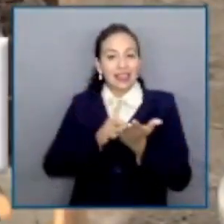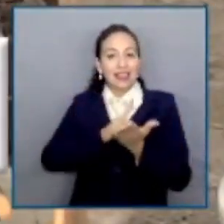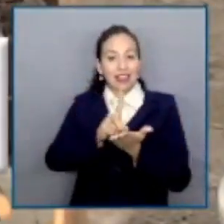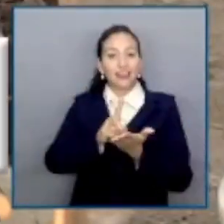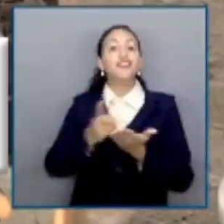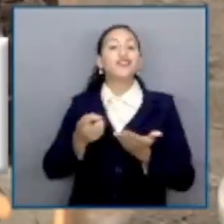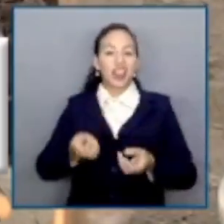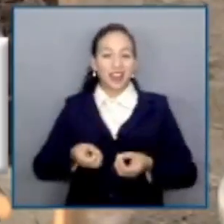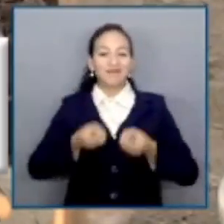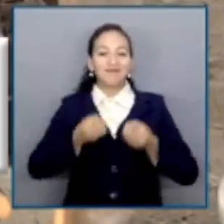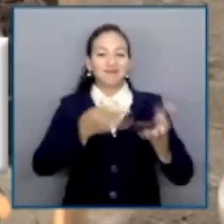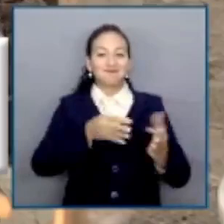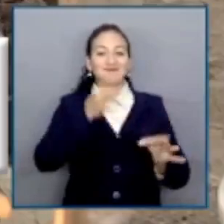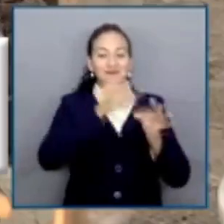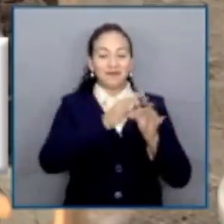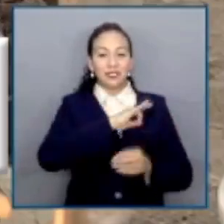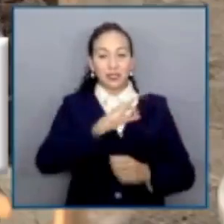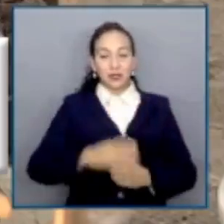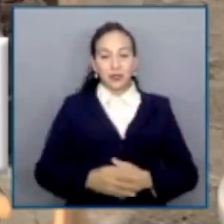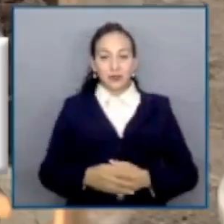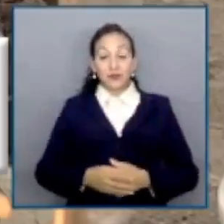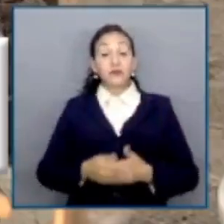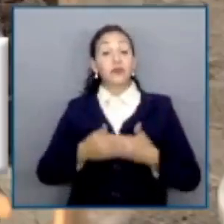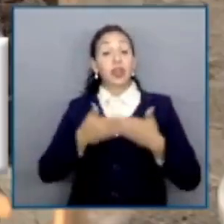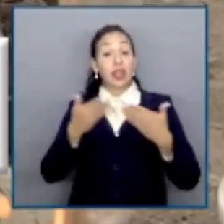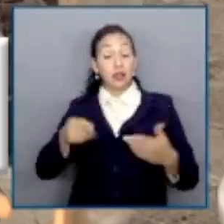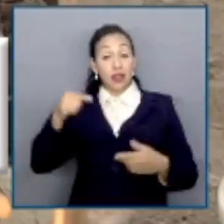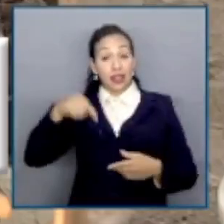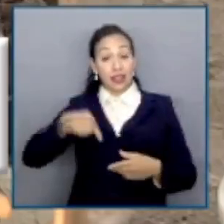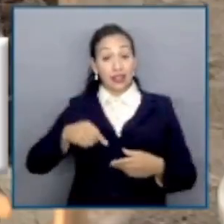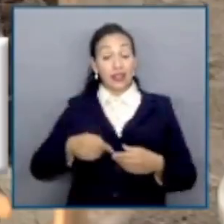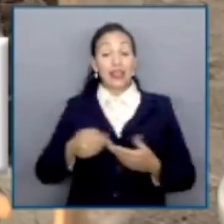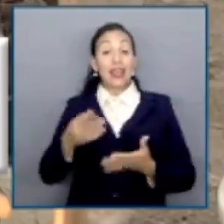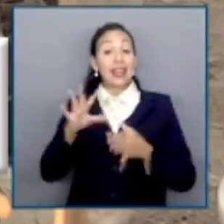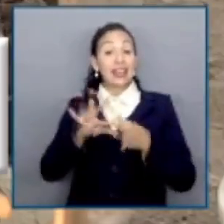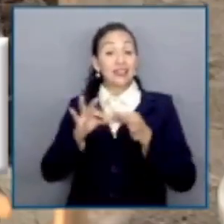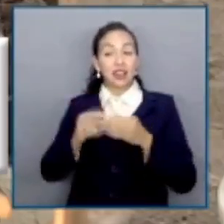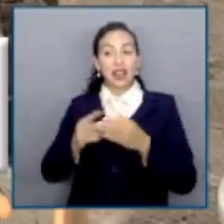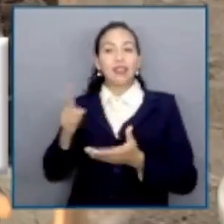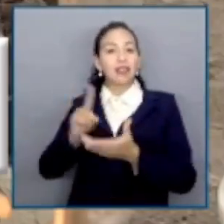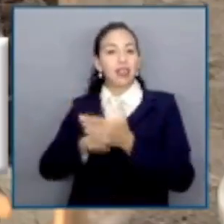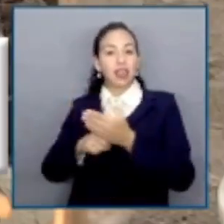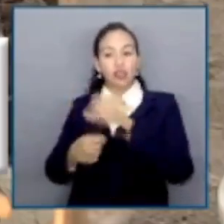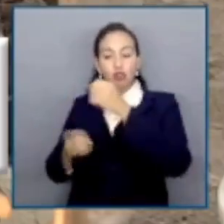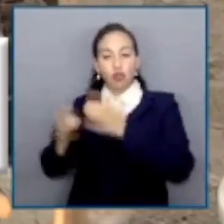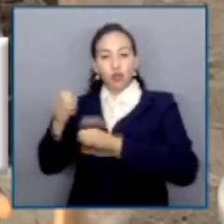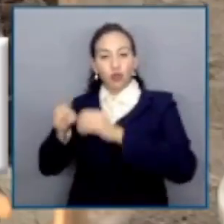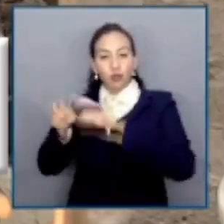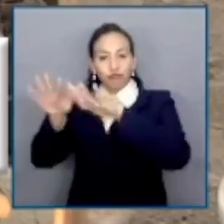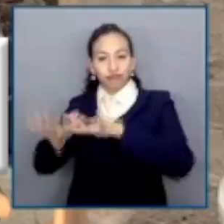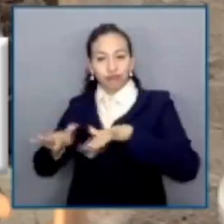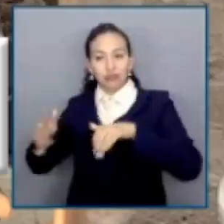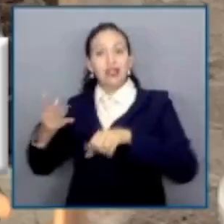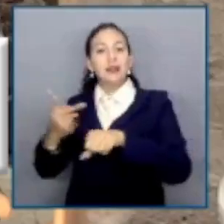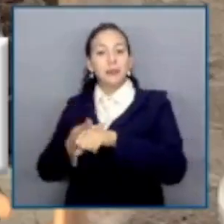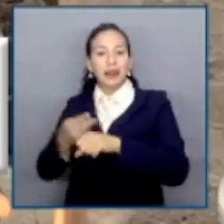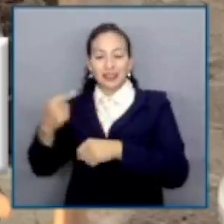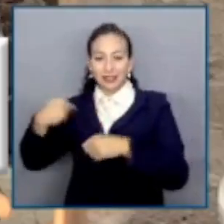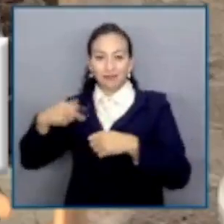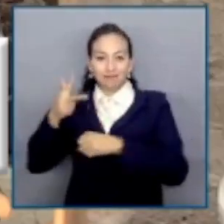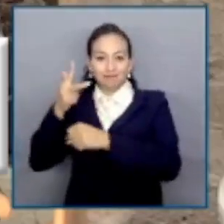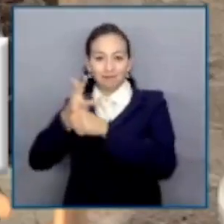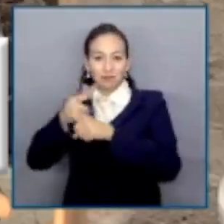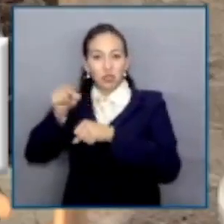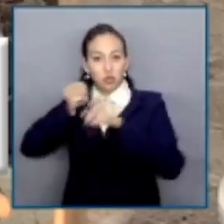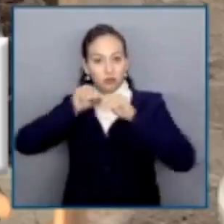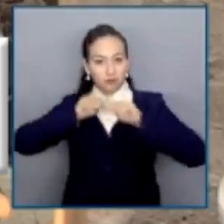la transmisión de las importantes sesiones de los plenos y de las salas, pero también buscaremos